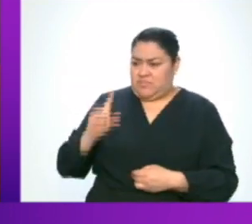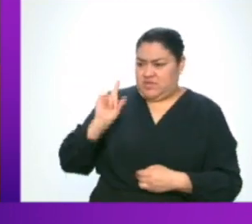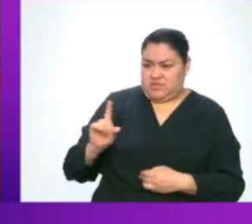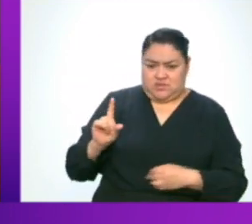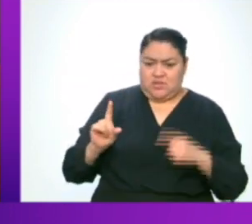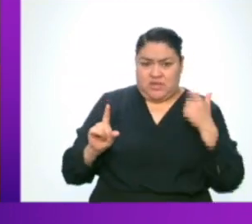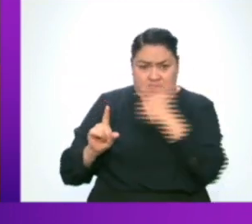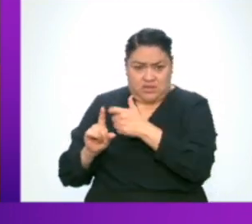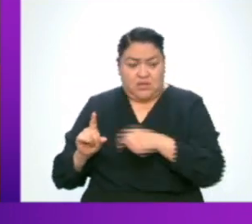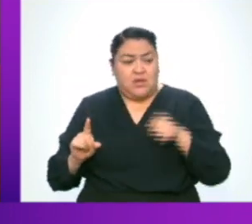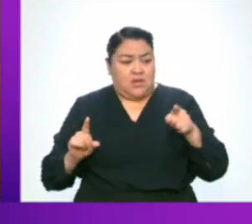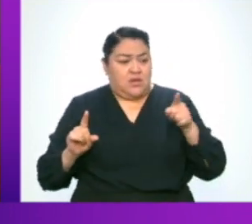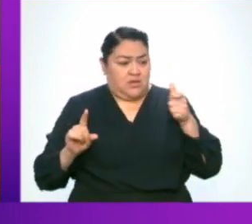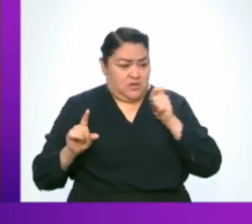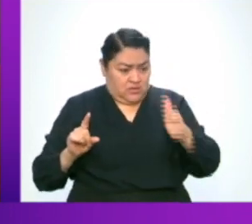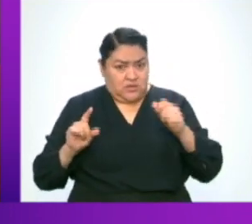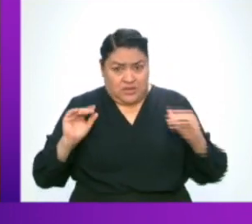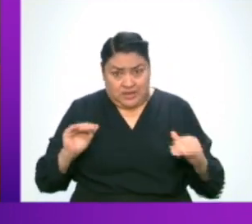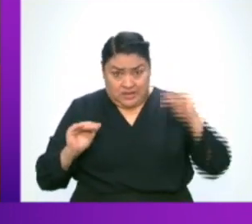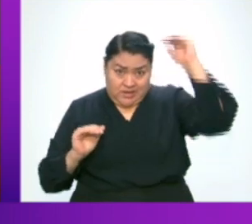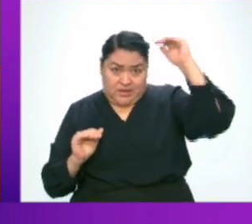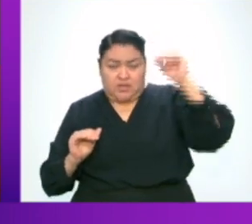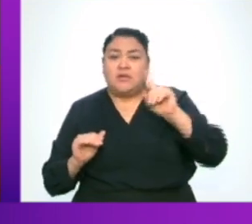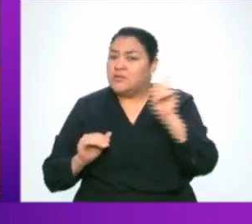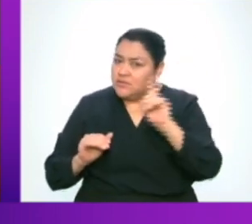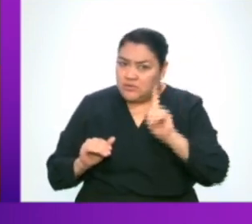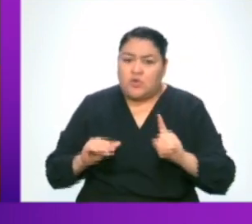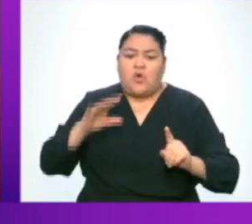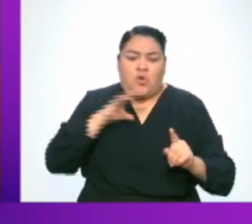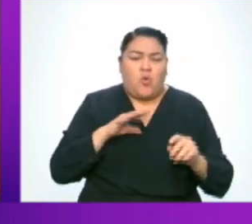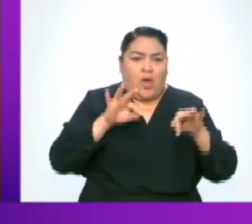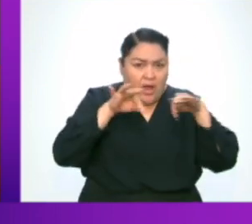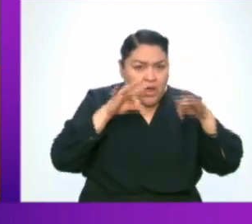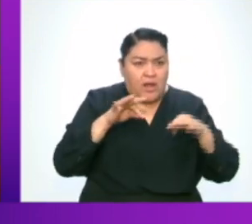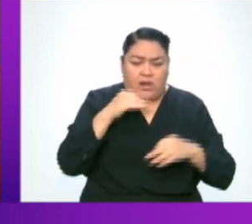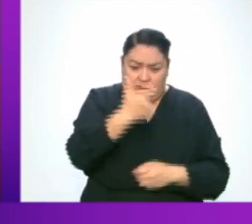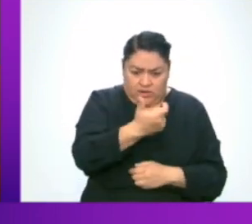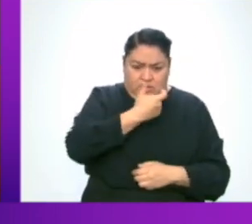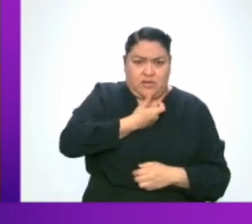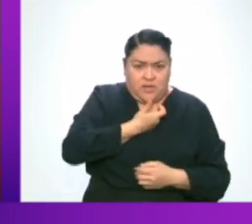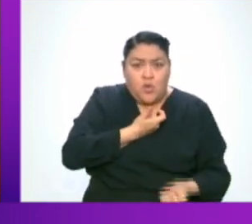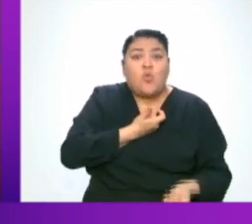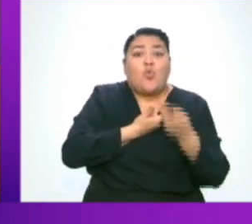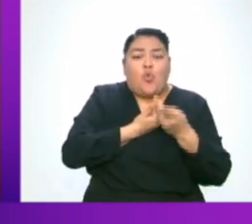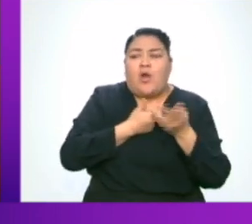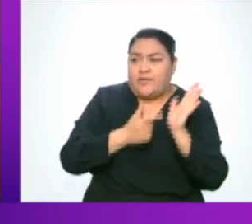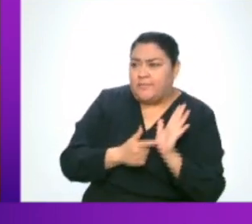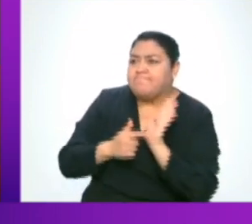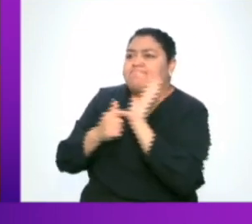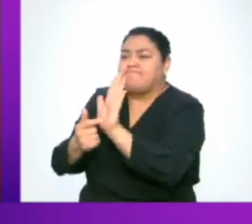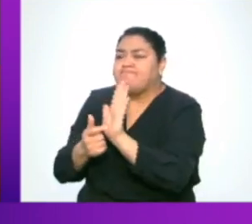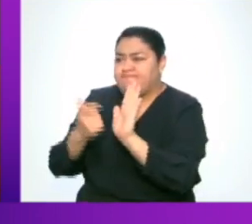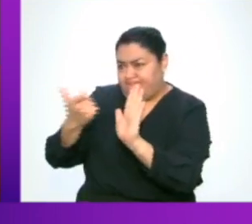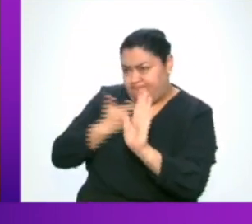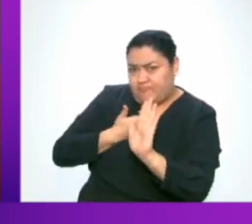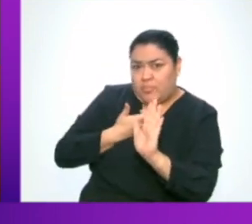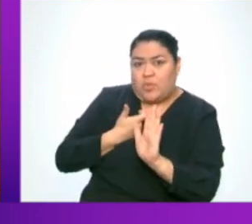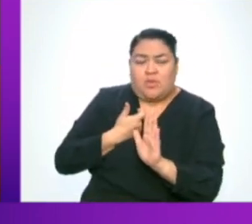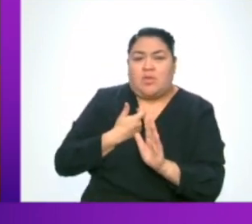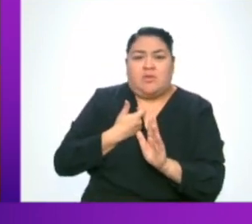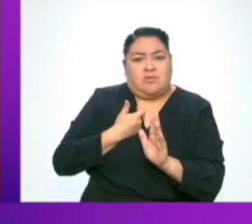República le entregué eh la la hoja donde los comisionados es lo que percibimos en